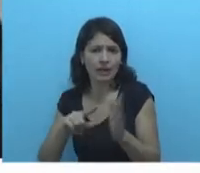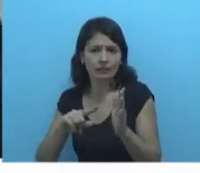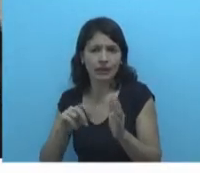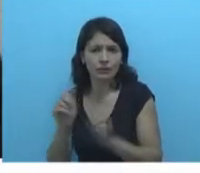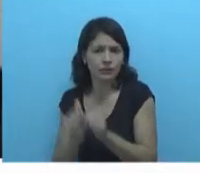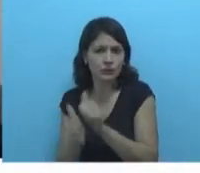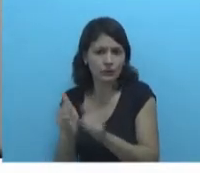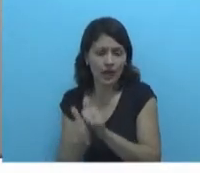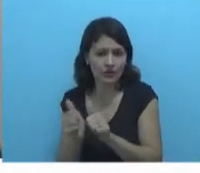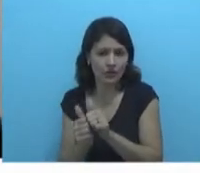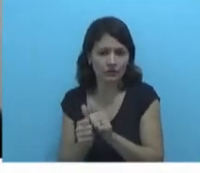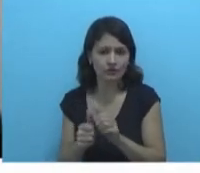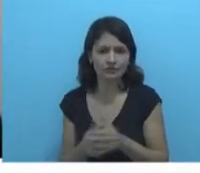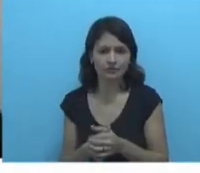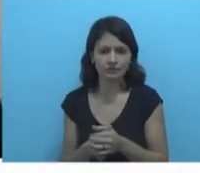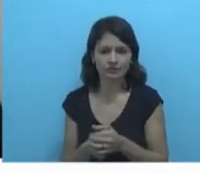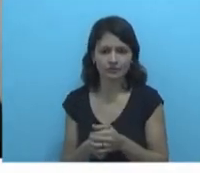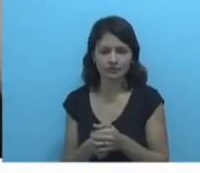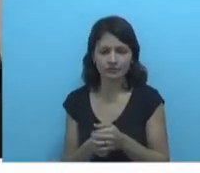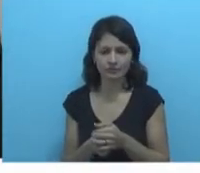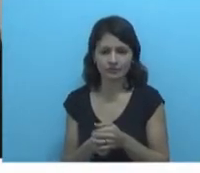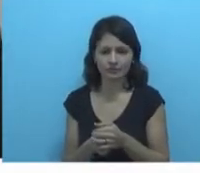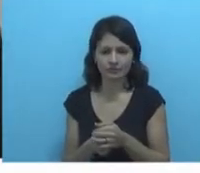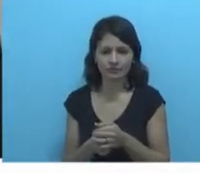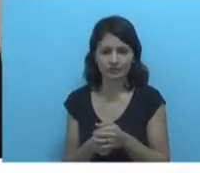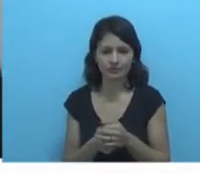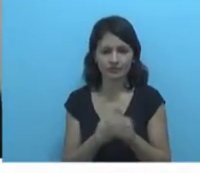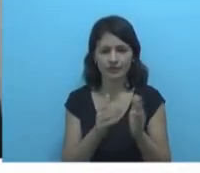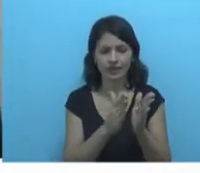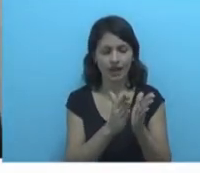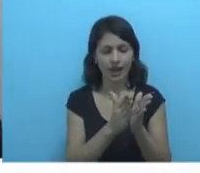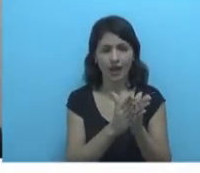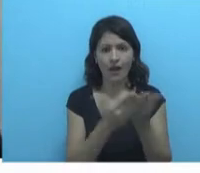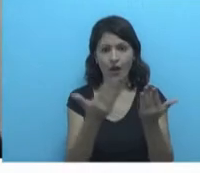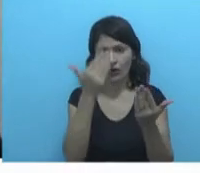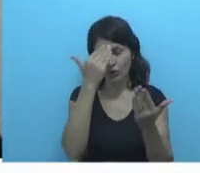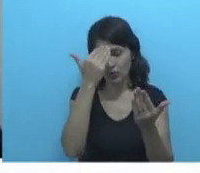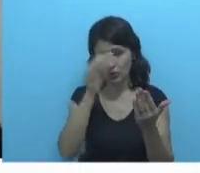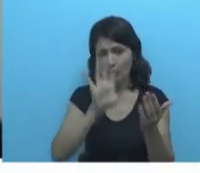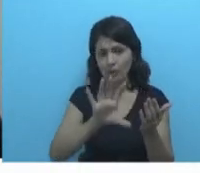le cuento, según el artículo 3 de la Constitución Provincial,